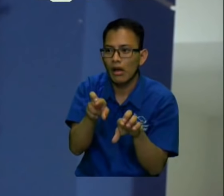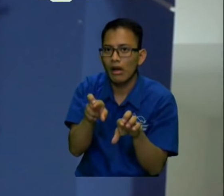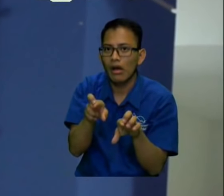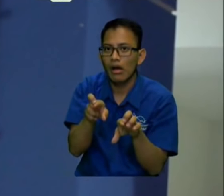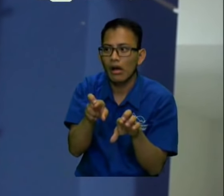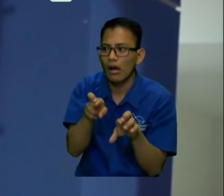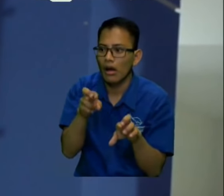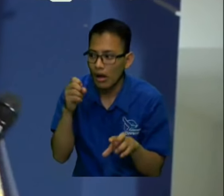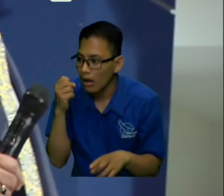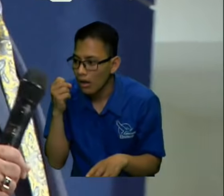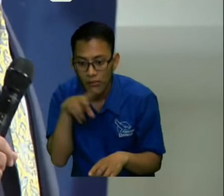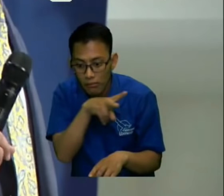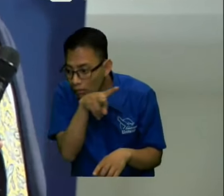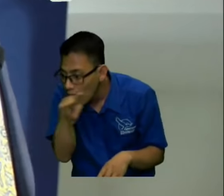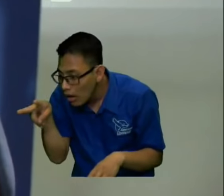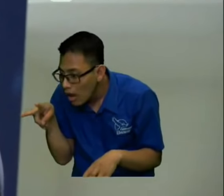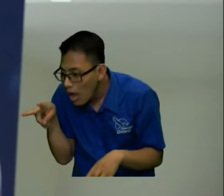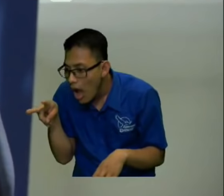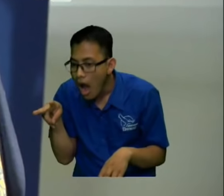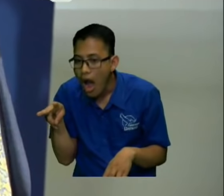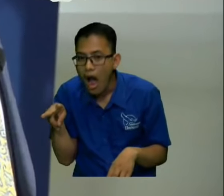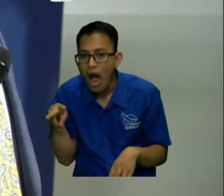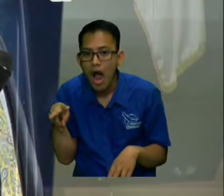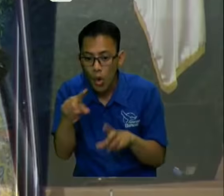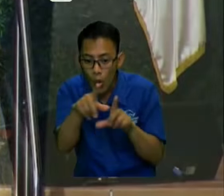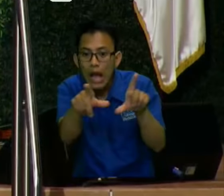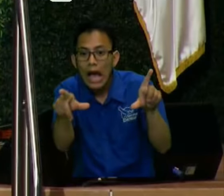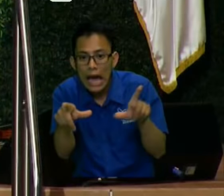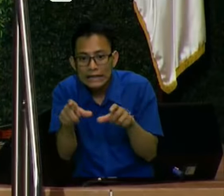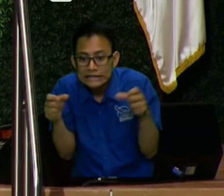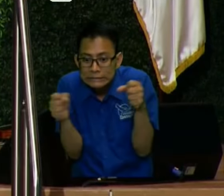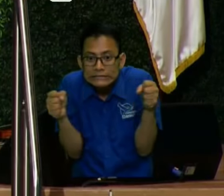era un vagón refrigerador.